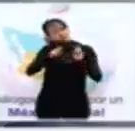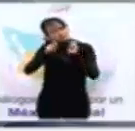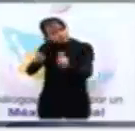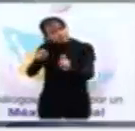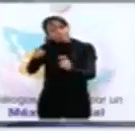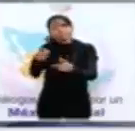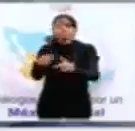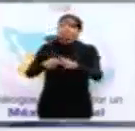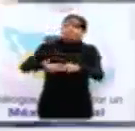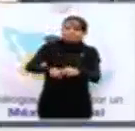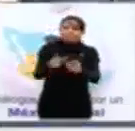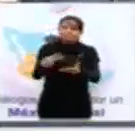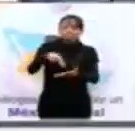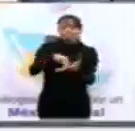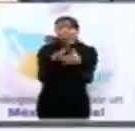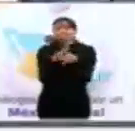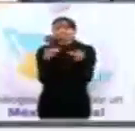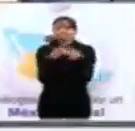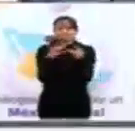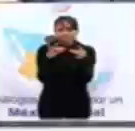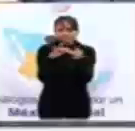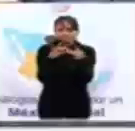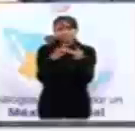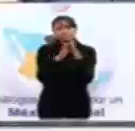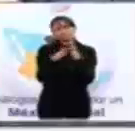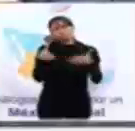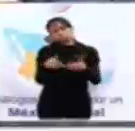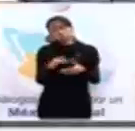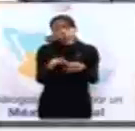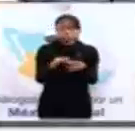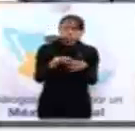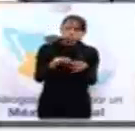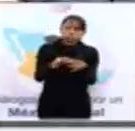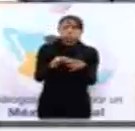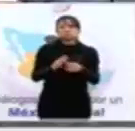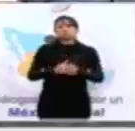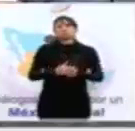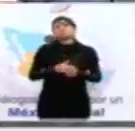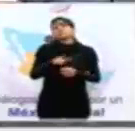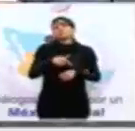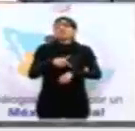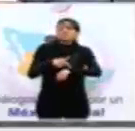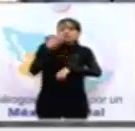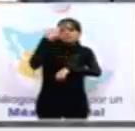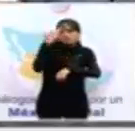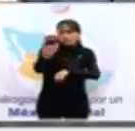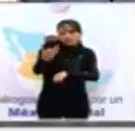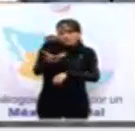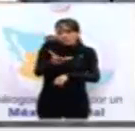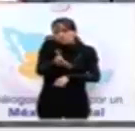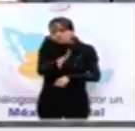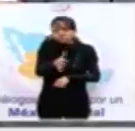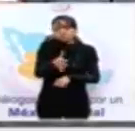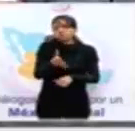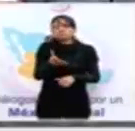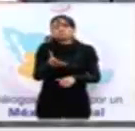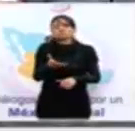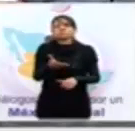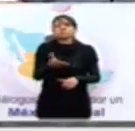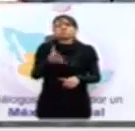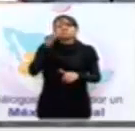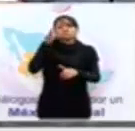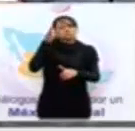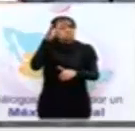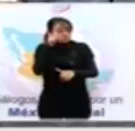pediría, por favor, Gonzalo Hernández Licona, que hiciera pues iniciara con su presentación.